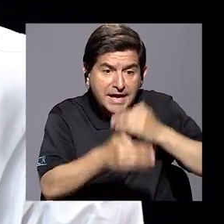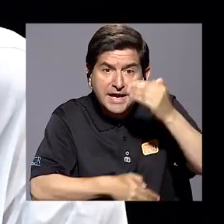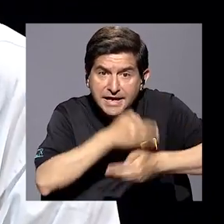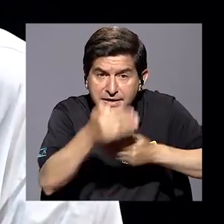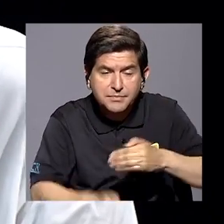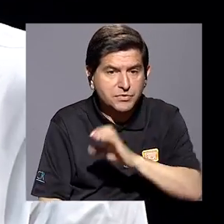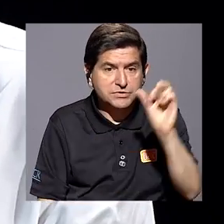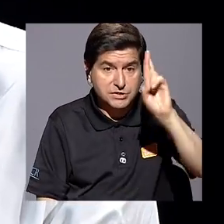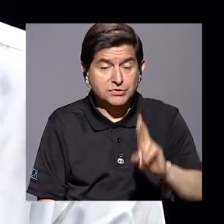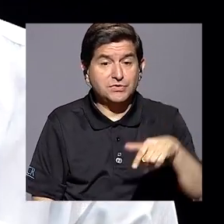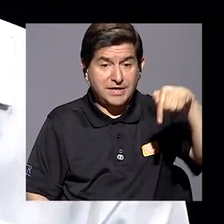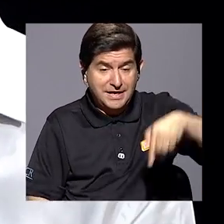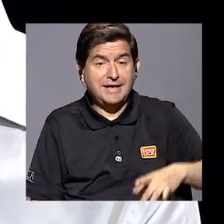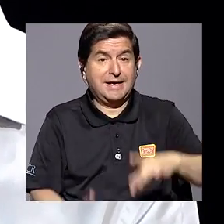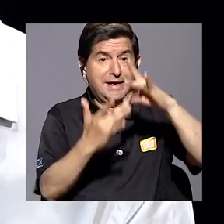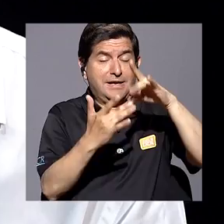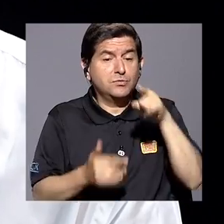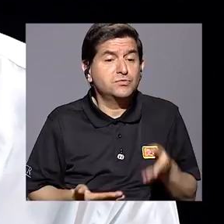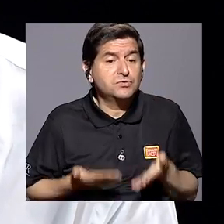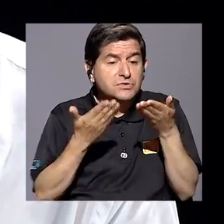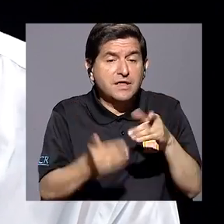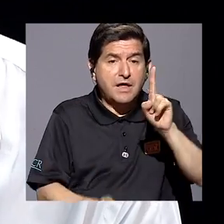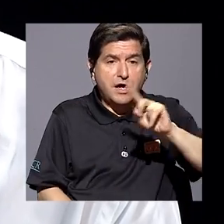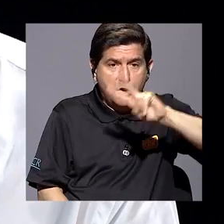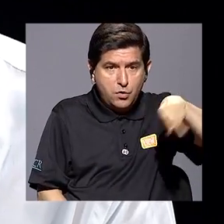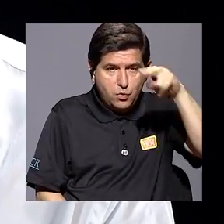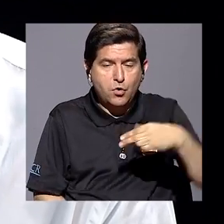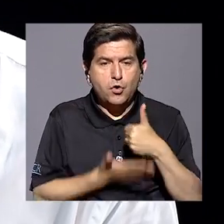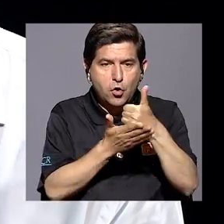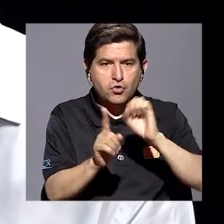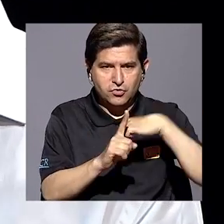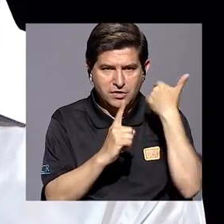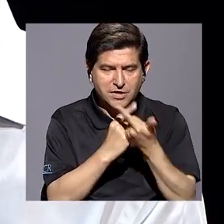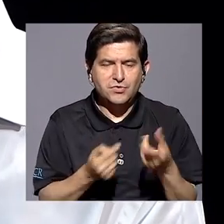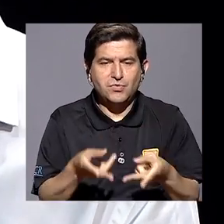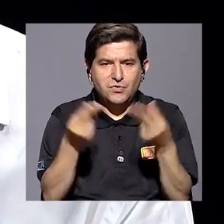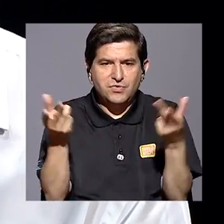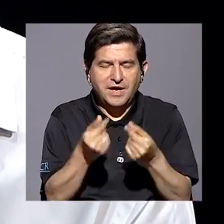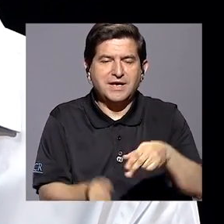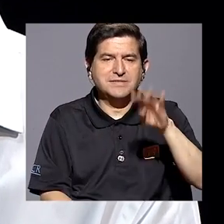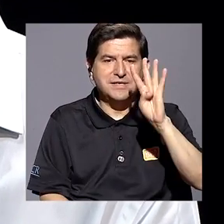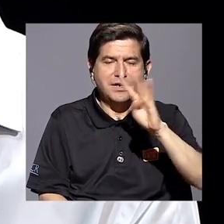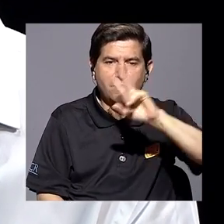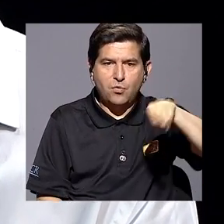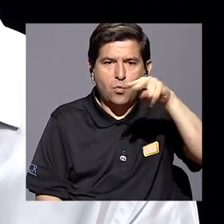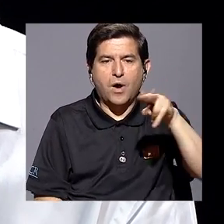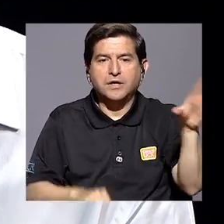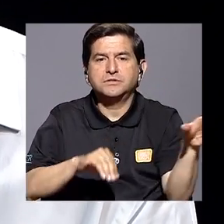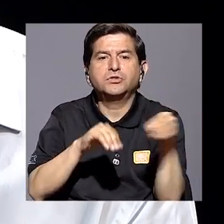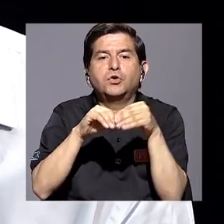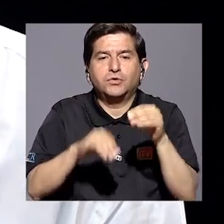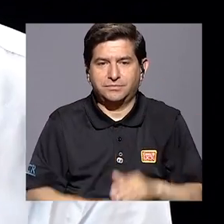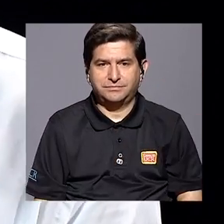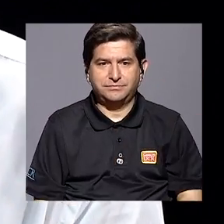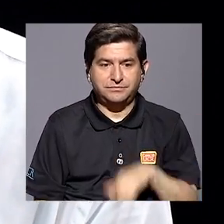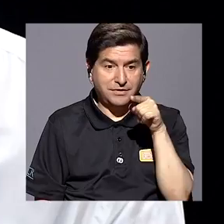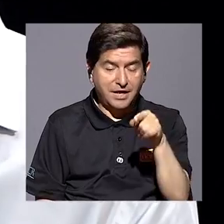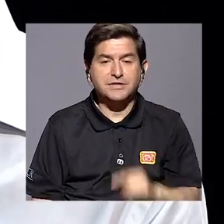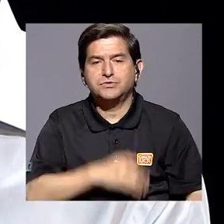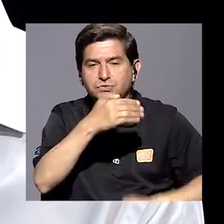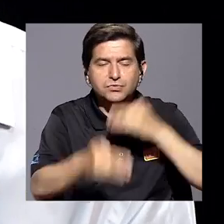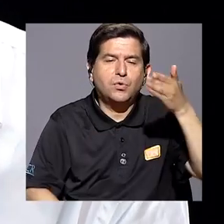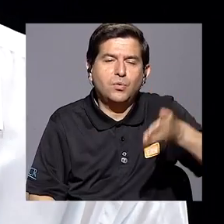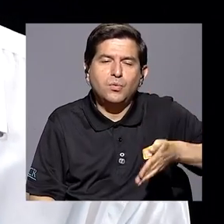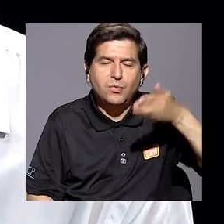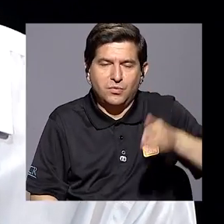y sobre todo en costa rica para usted entregar un colon de ayuda social tiene que gastar cuatro colones más y eso es lo que se lleva a la